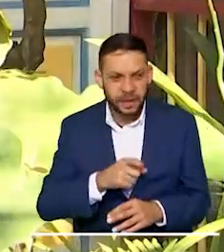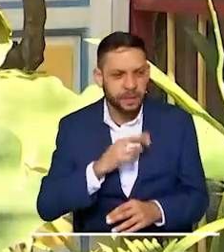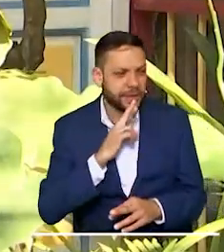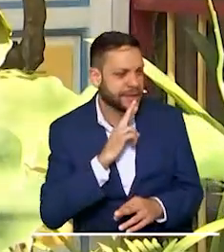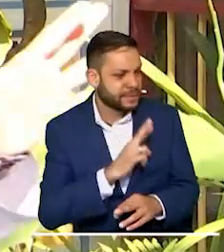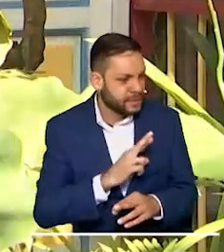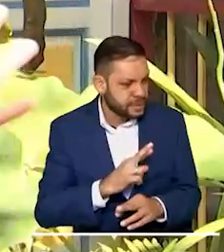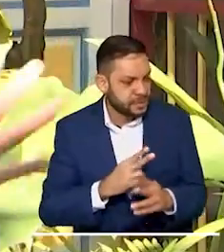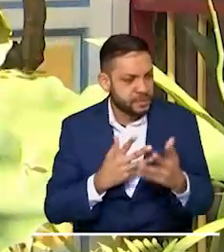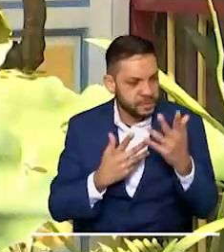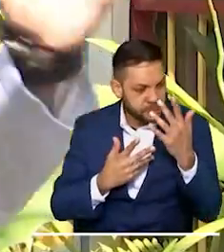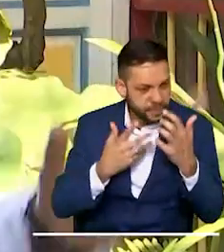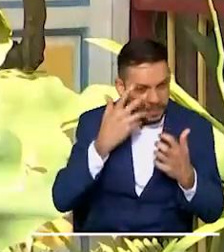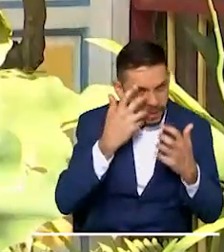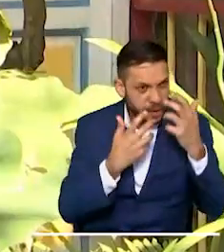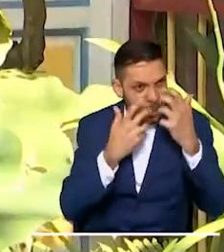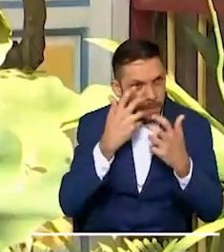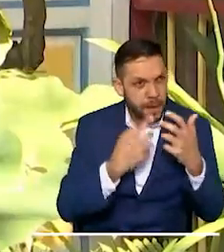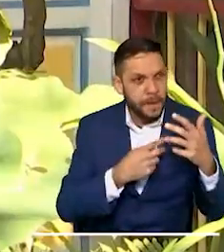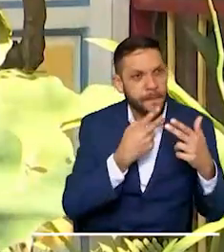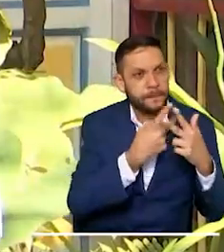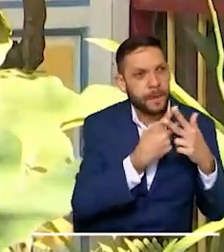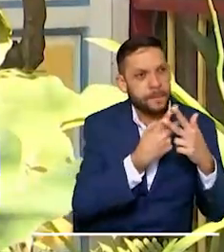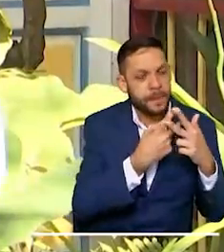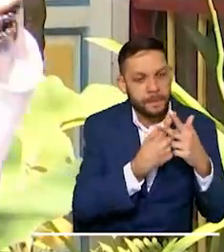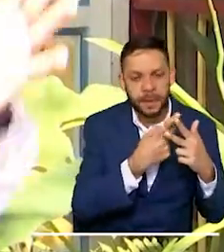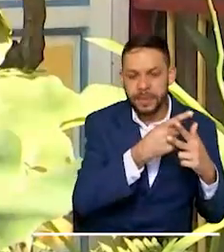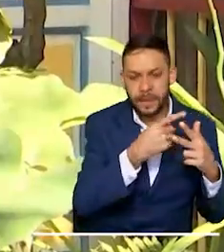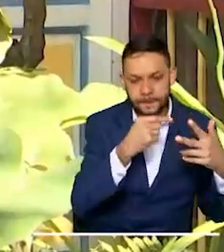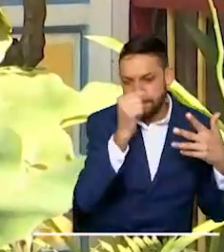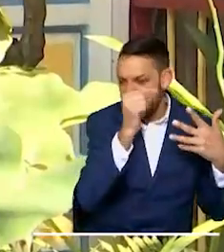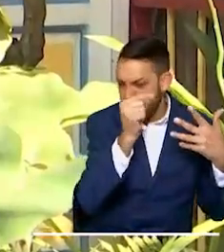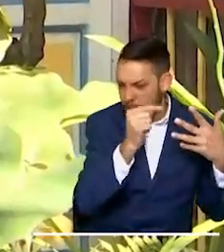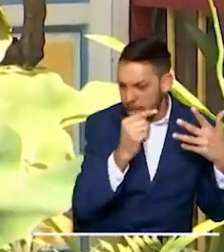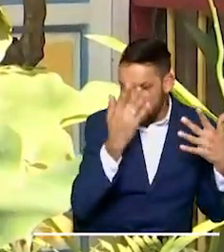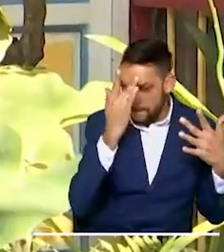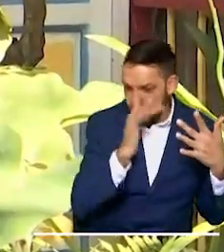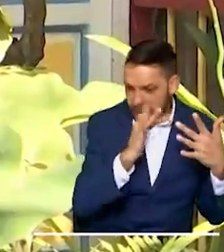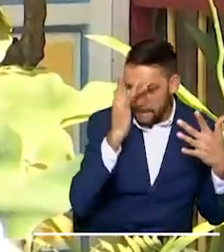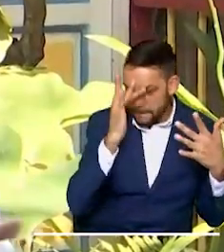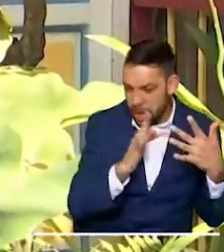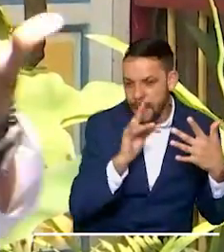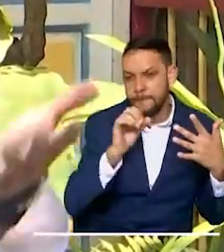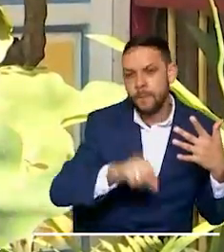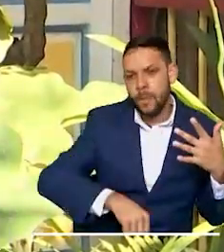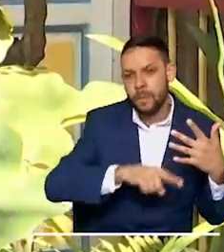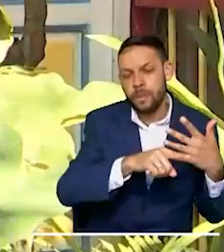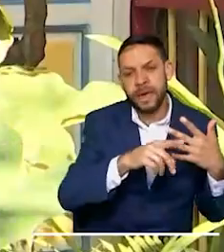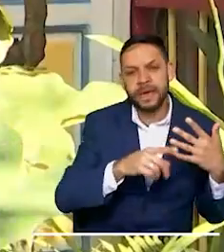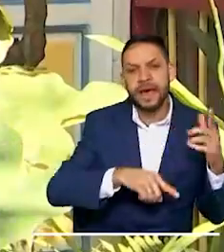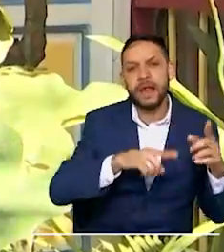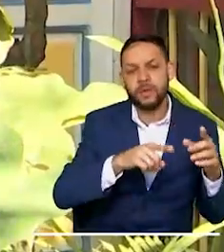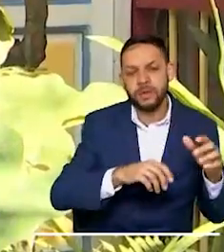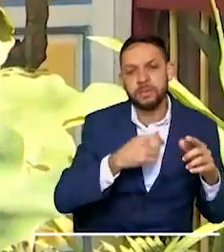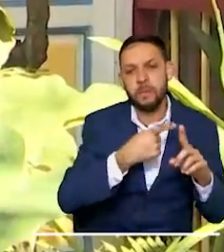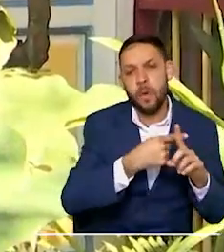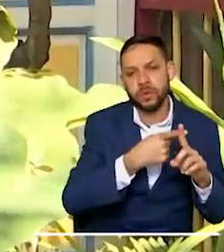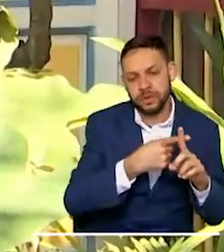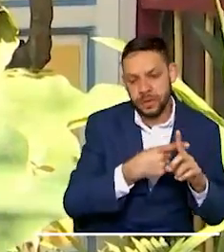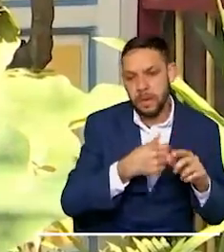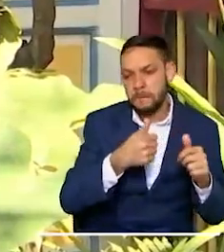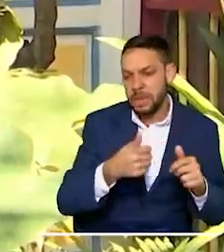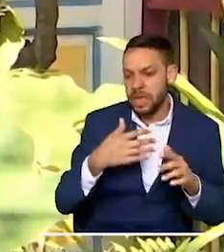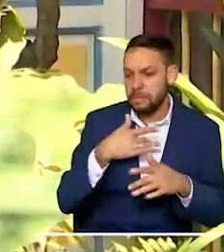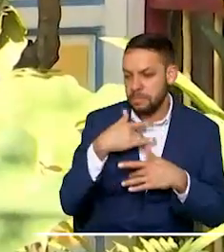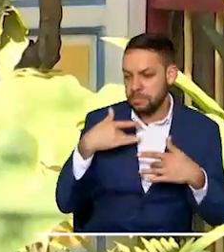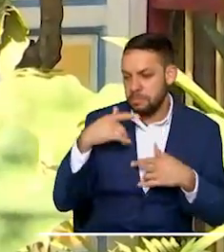ver el valor de referencia, y si está dentro, todo está bien y no hay ningún problema. Y eso pasa con muchísimos médicos. Y entonces llega el